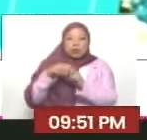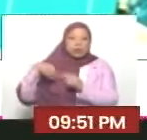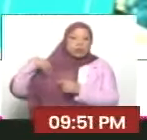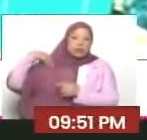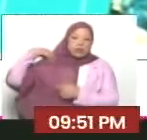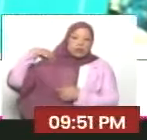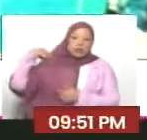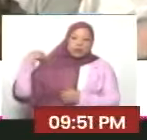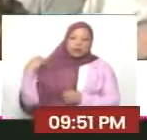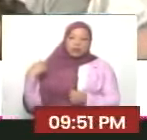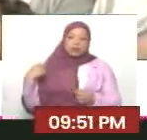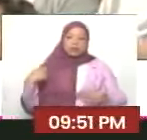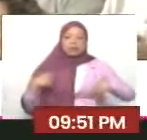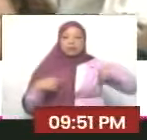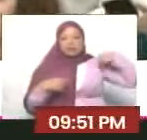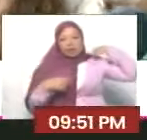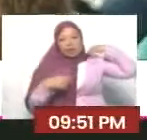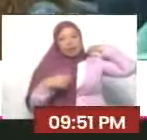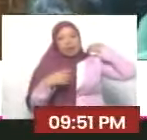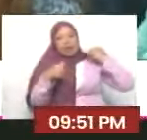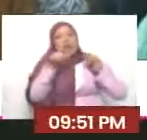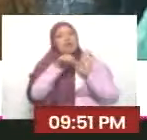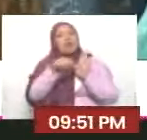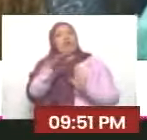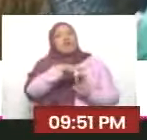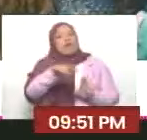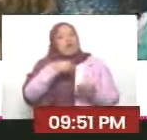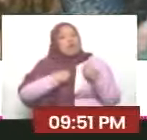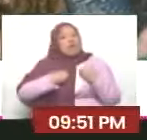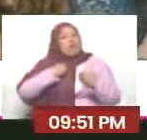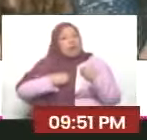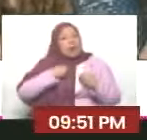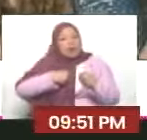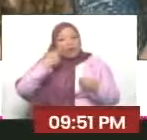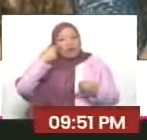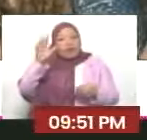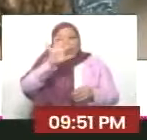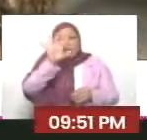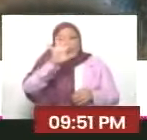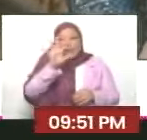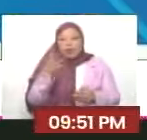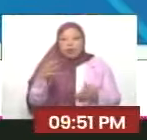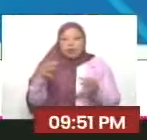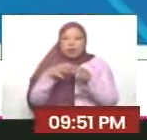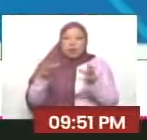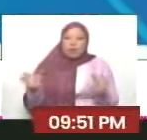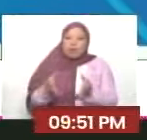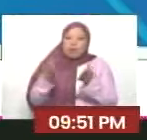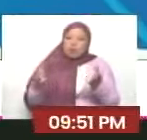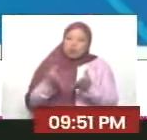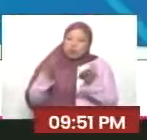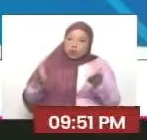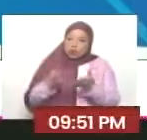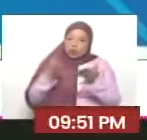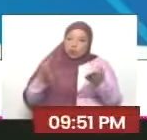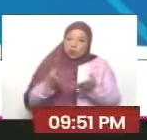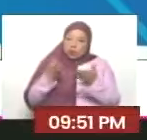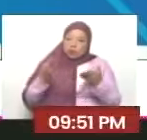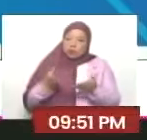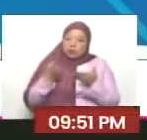Por aquí, vale, me los pusieron por aquí. Estaba preocupado porque no los veía. El equipo promotor de